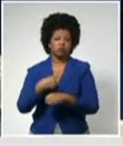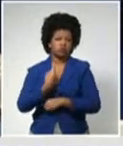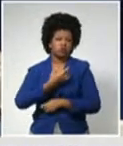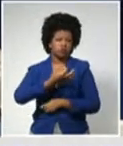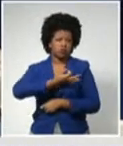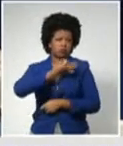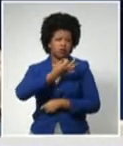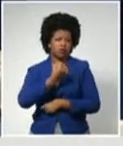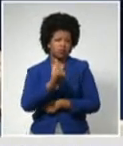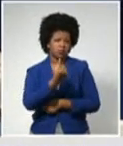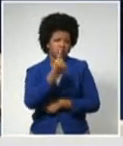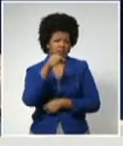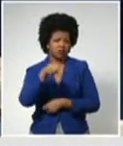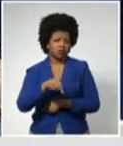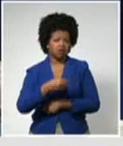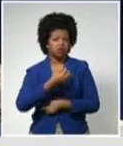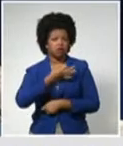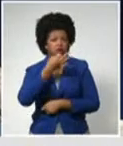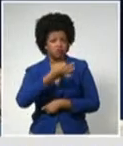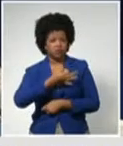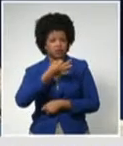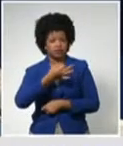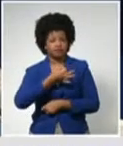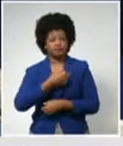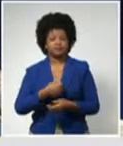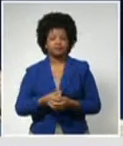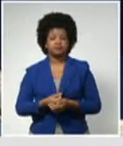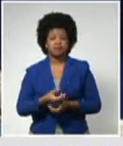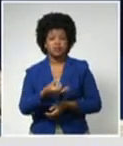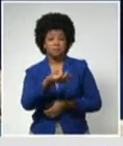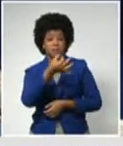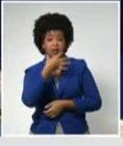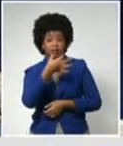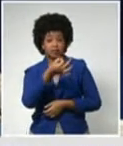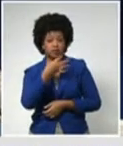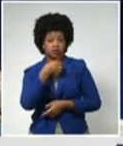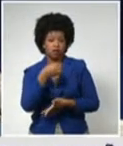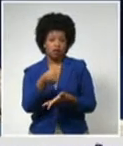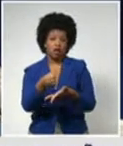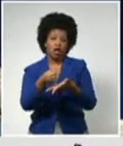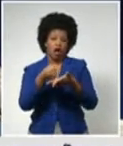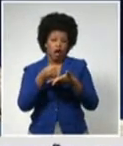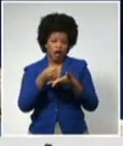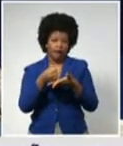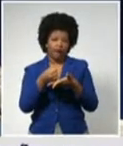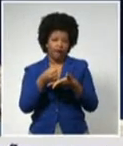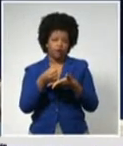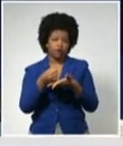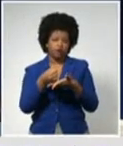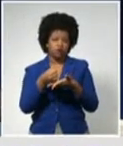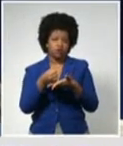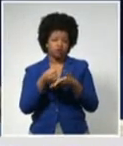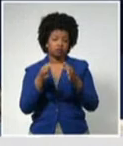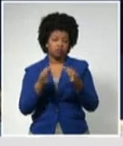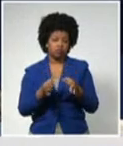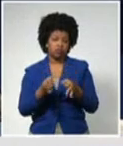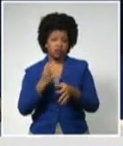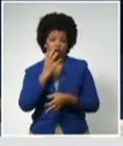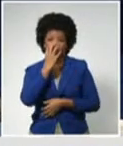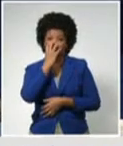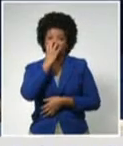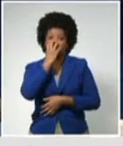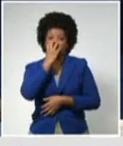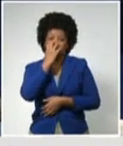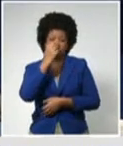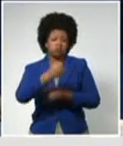oportunidad. La dexametasona es un antiinflamatorio esteroideo que se utiliza hace